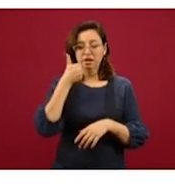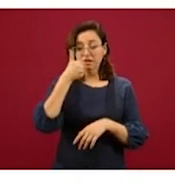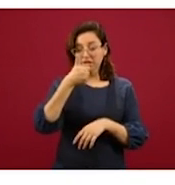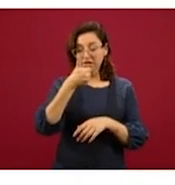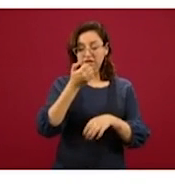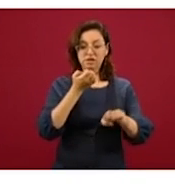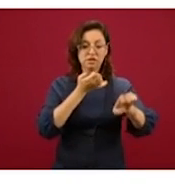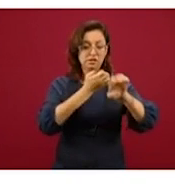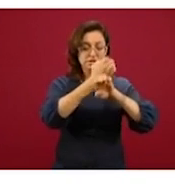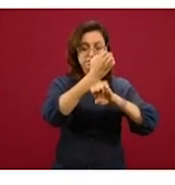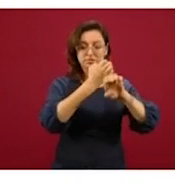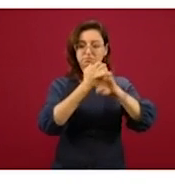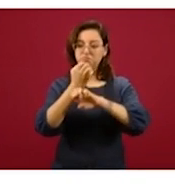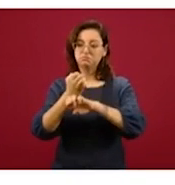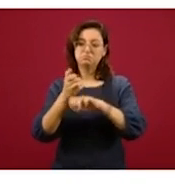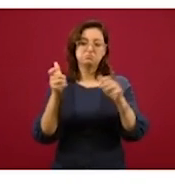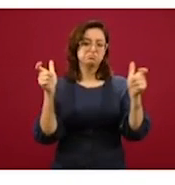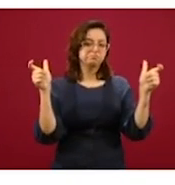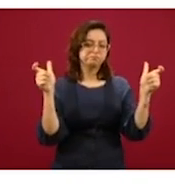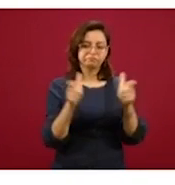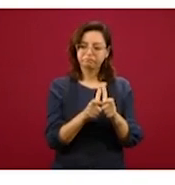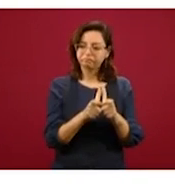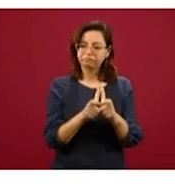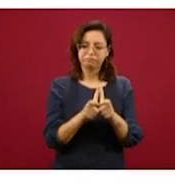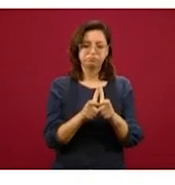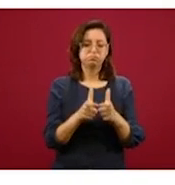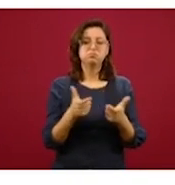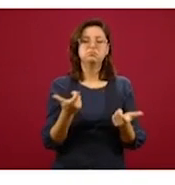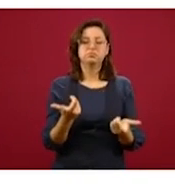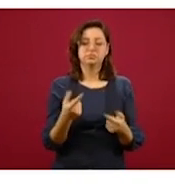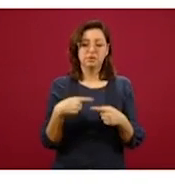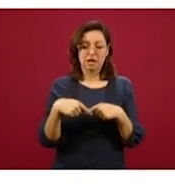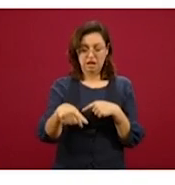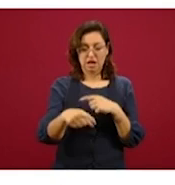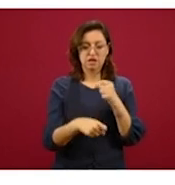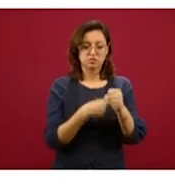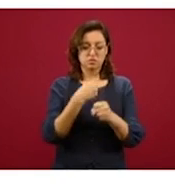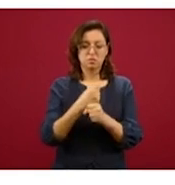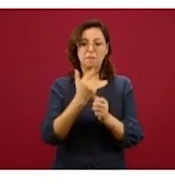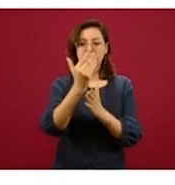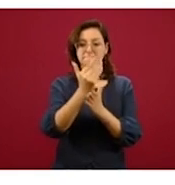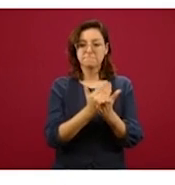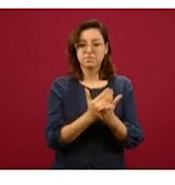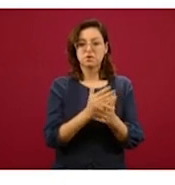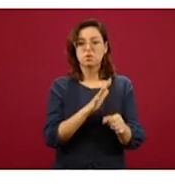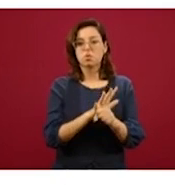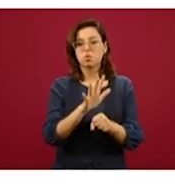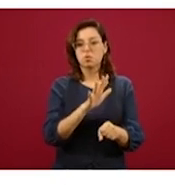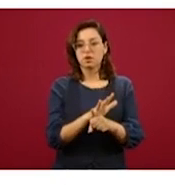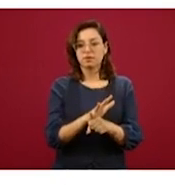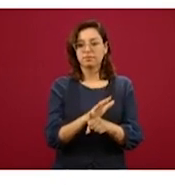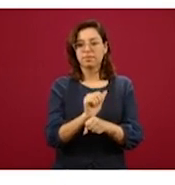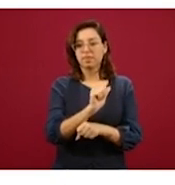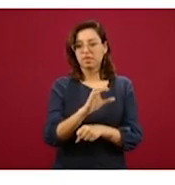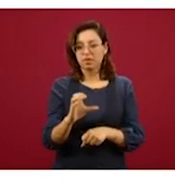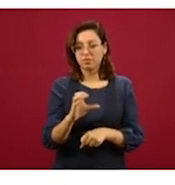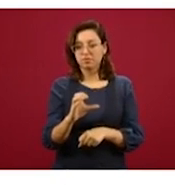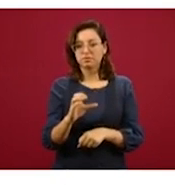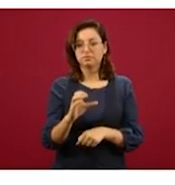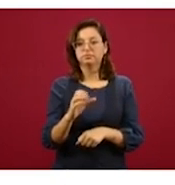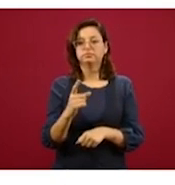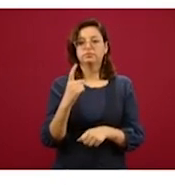estados que reducen un poco su colocación este año, que tendríamos Aguascalientes, el año pasado rebasó su